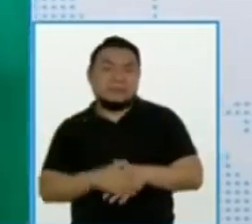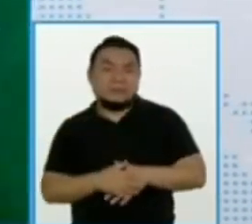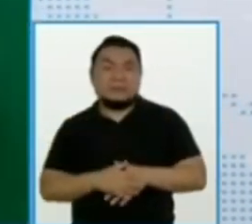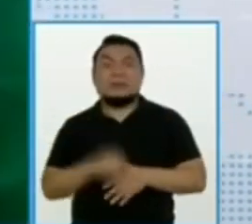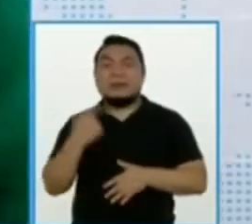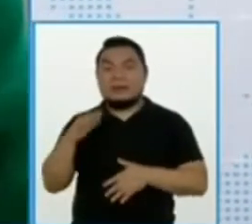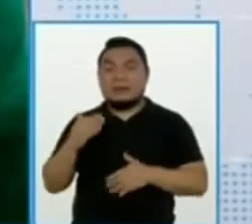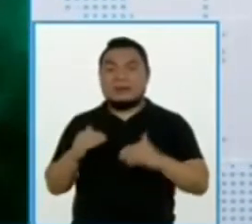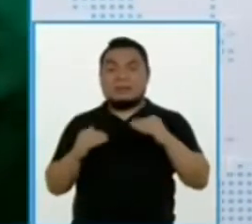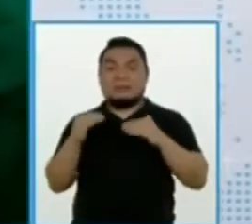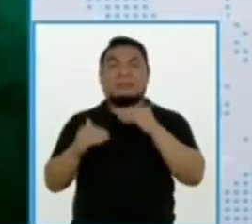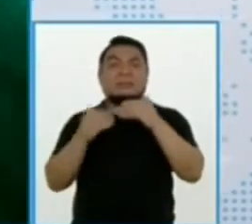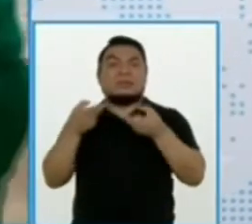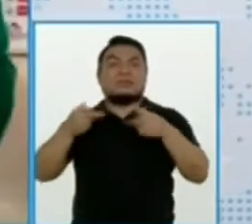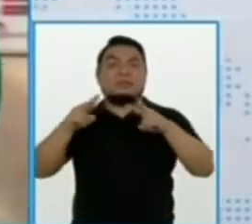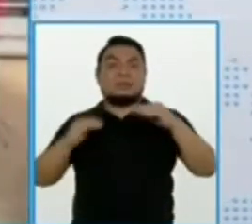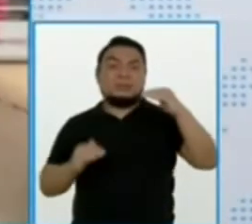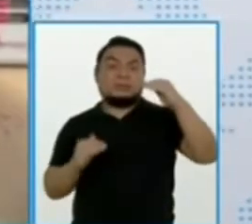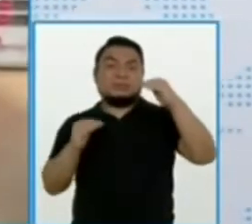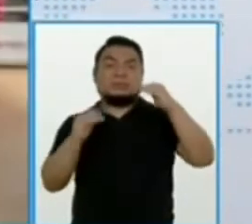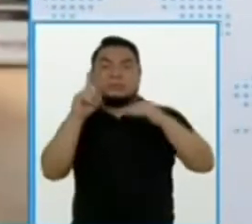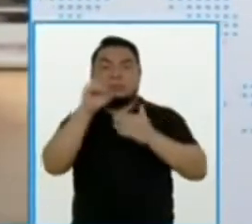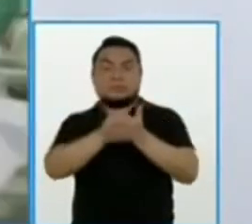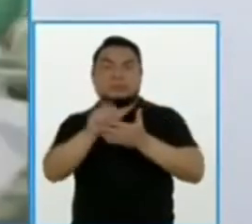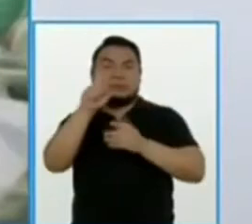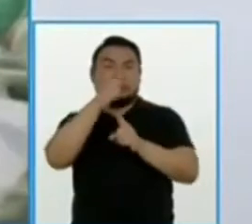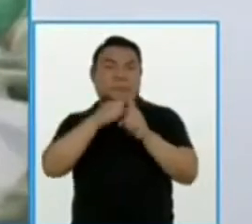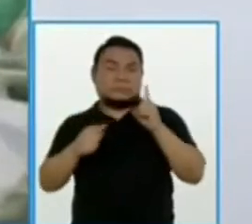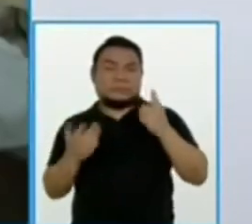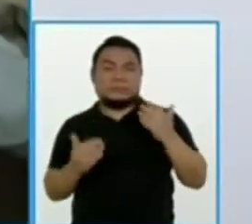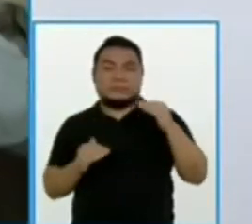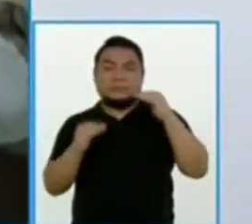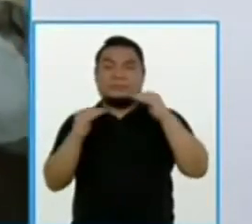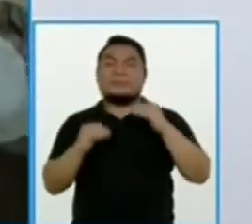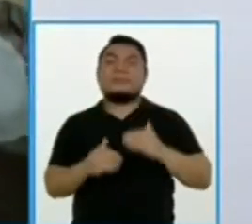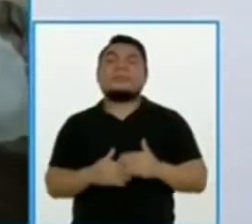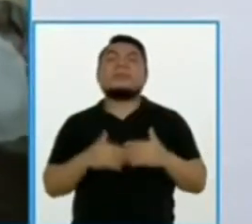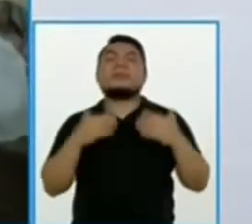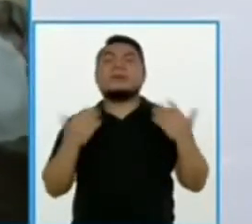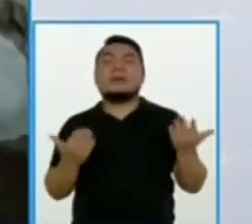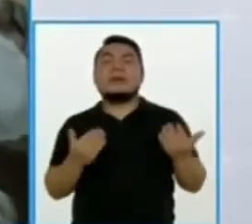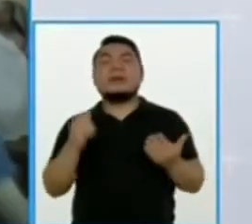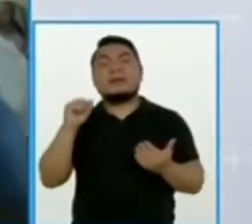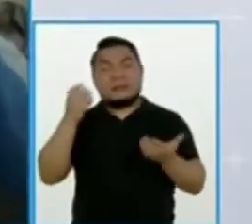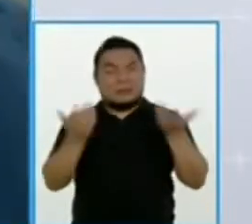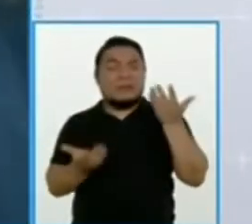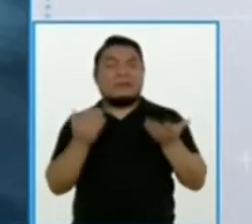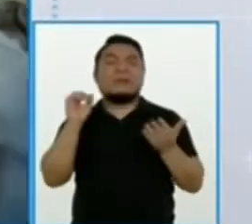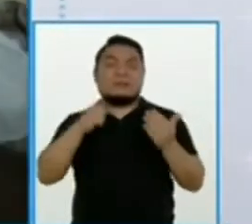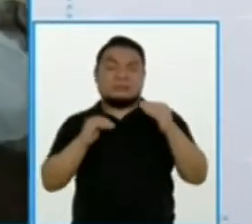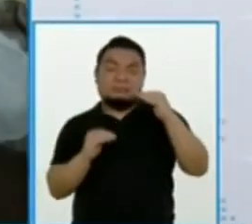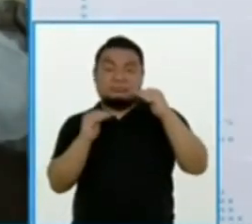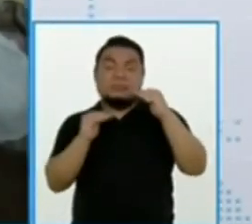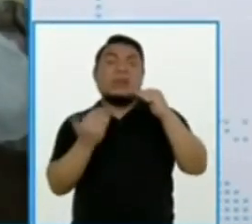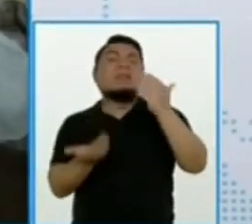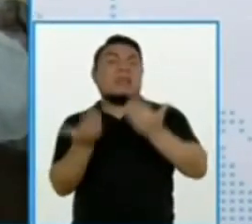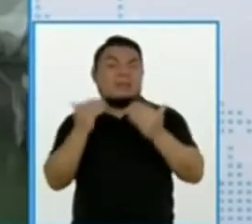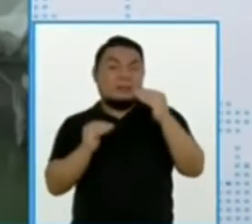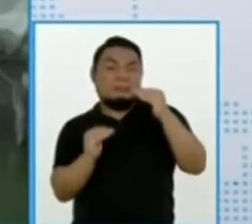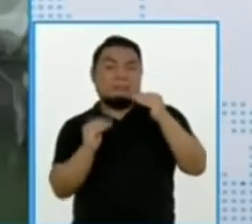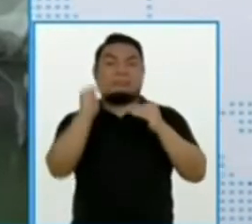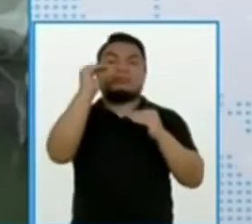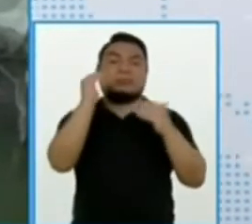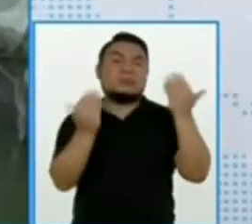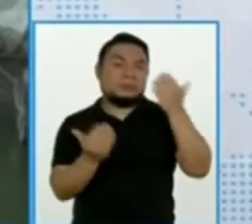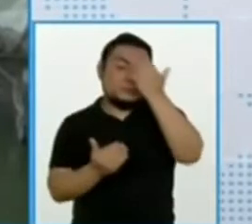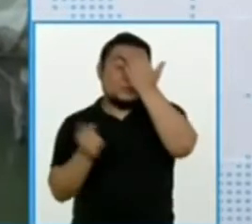ves que esto ya se duplicó en una ventana de mes y medio o 2 meses, ni siquiera termina enero. Entonces es muy probable, y ahí eso incluso lo ha mencionado la